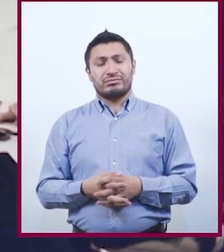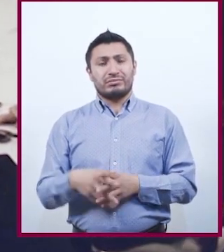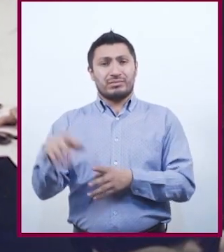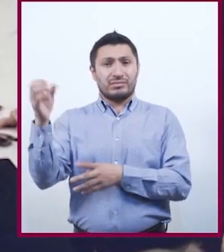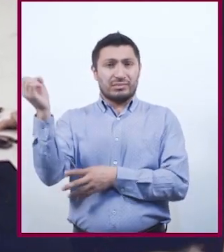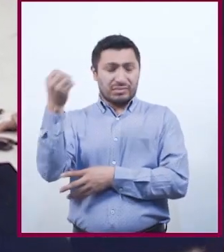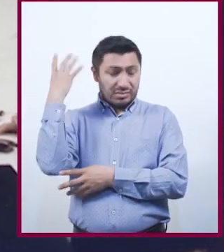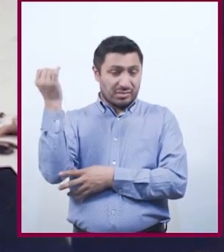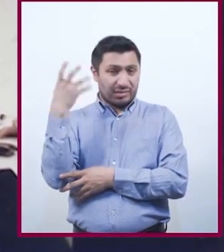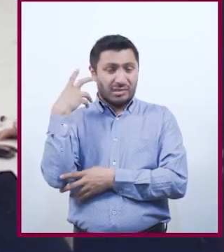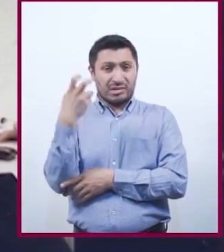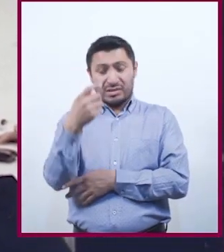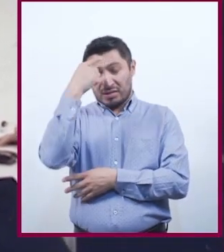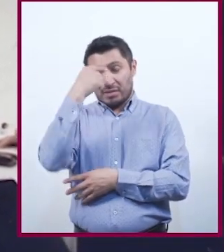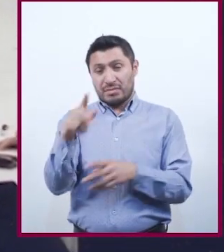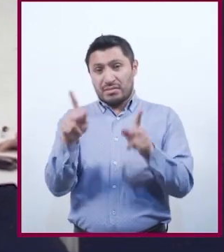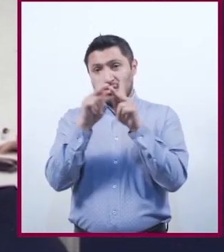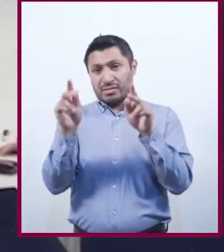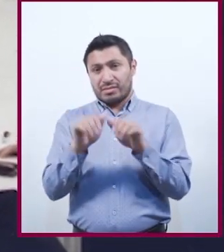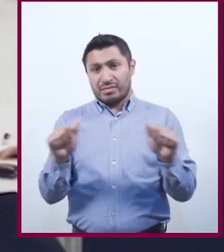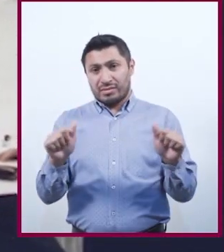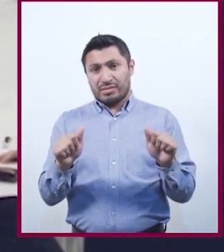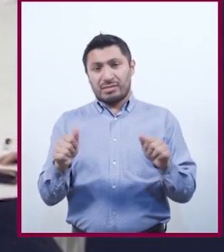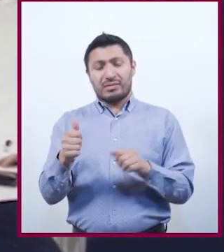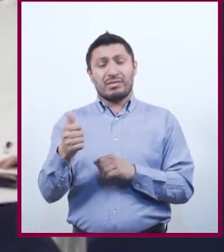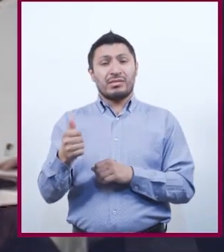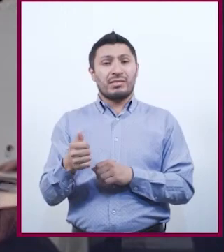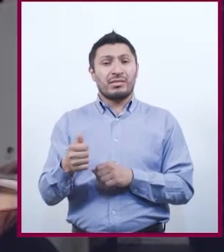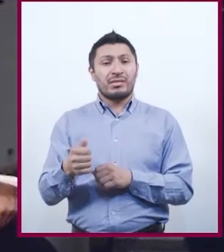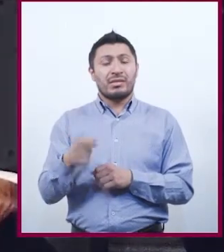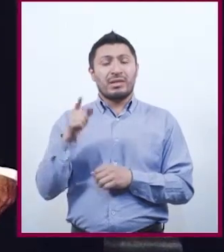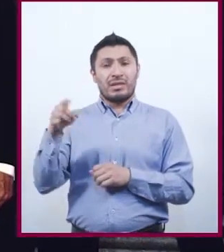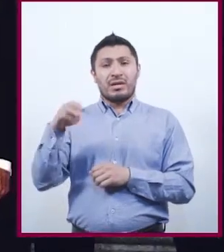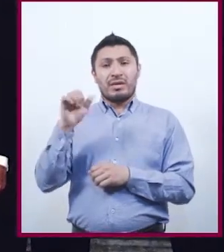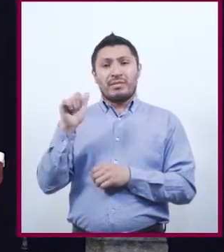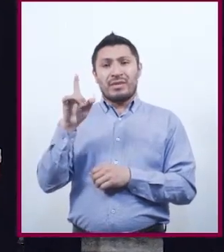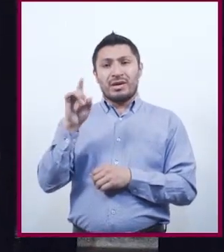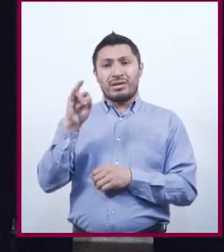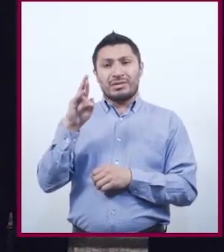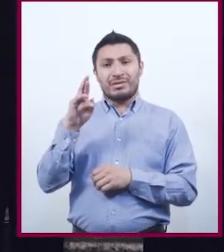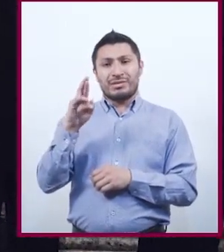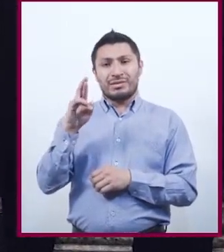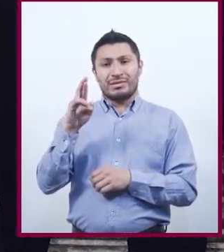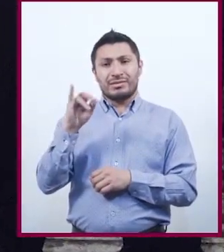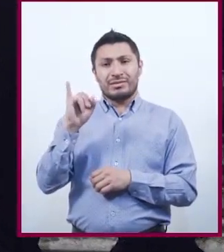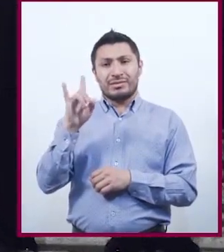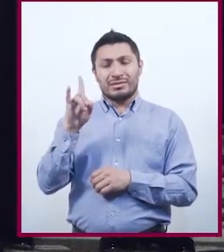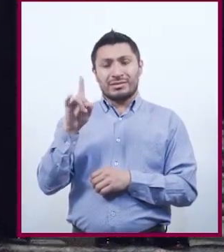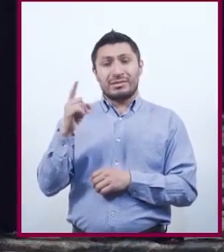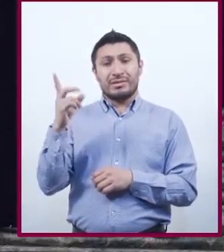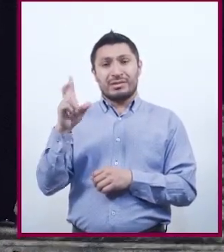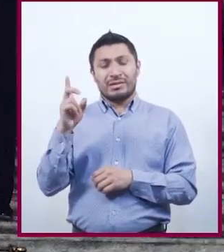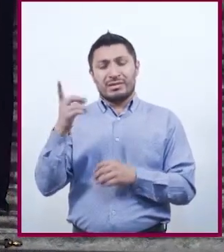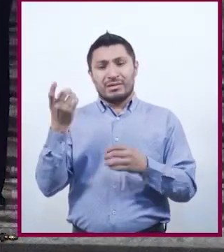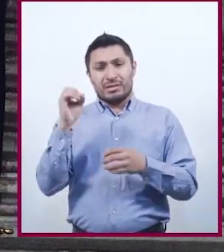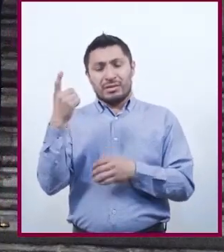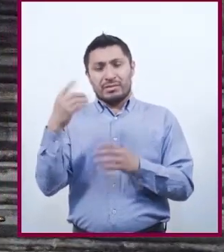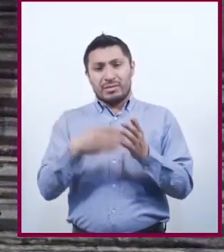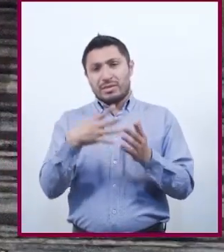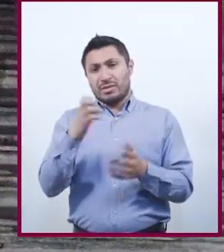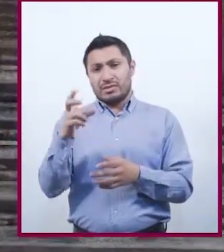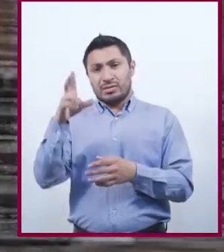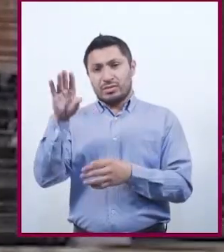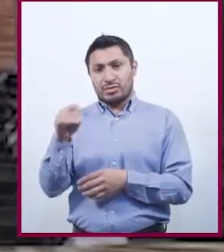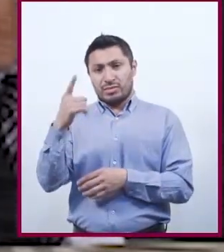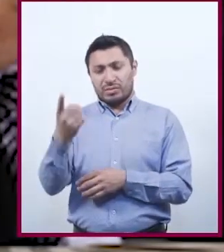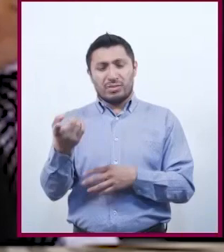La Conferencia Inaugural para la Paz, que se abrió en Madrid el 30 de octubre de 1991, dio el